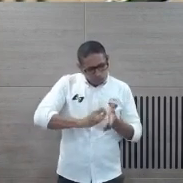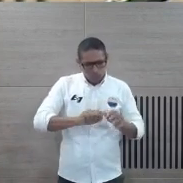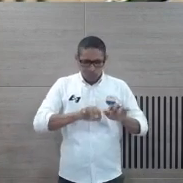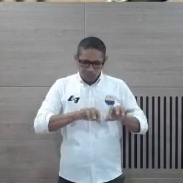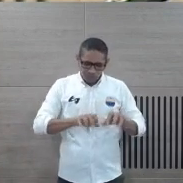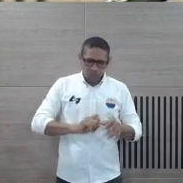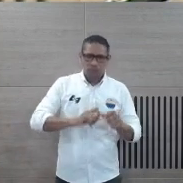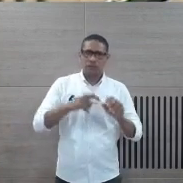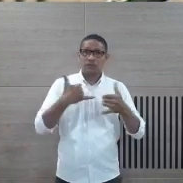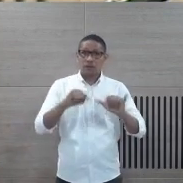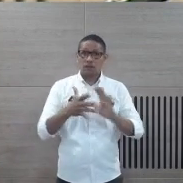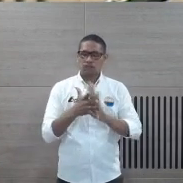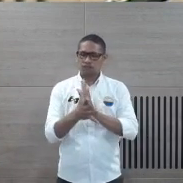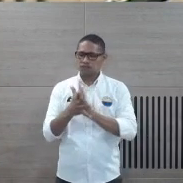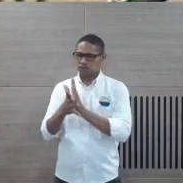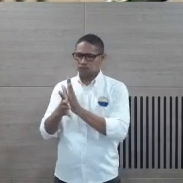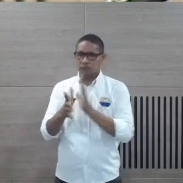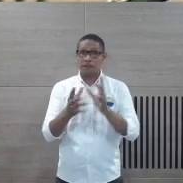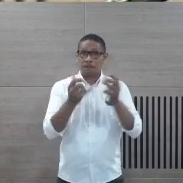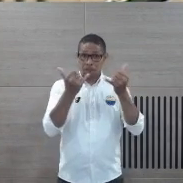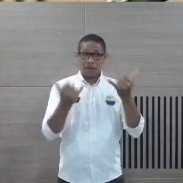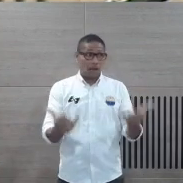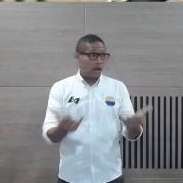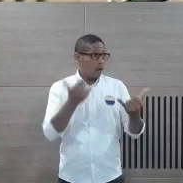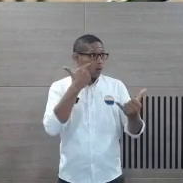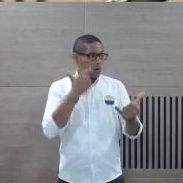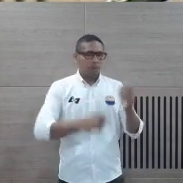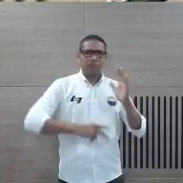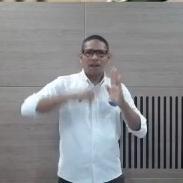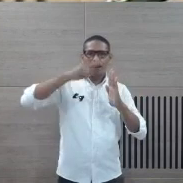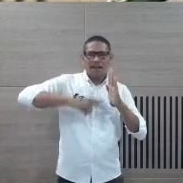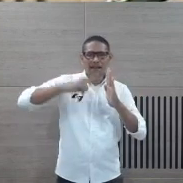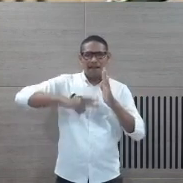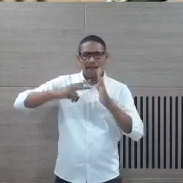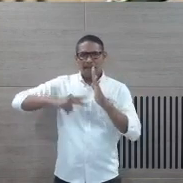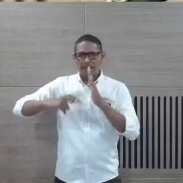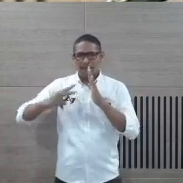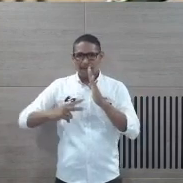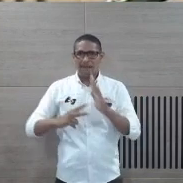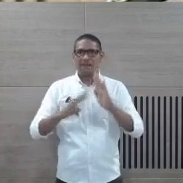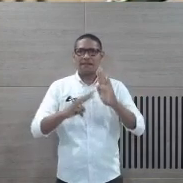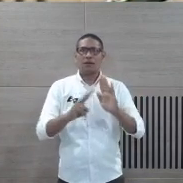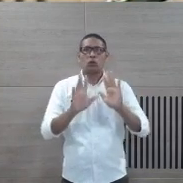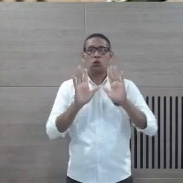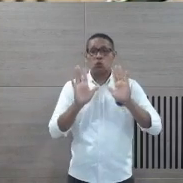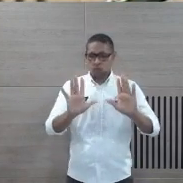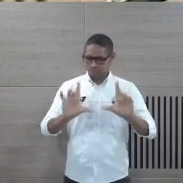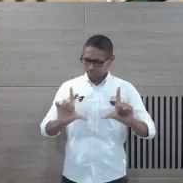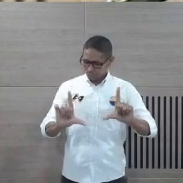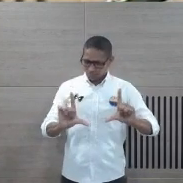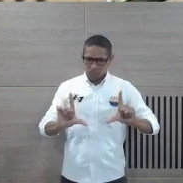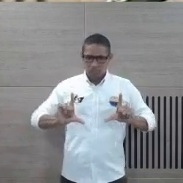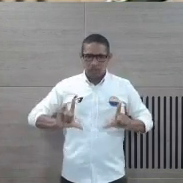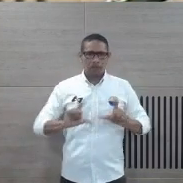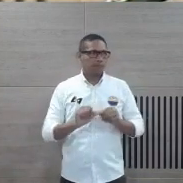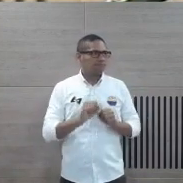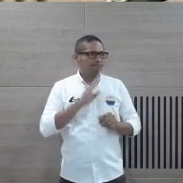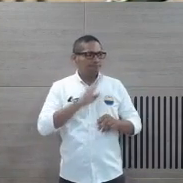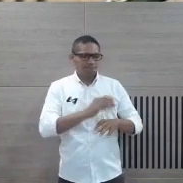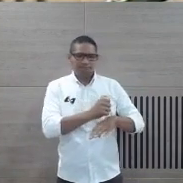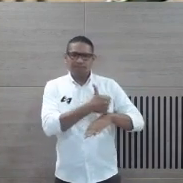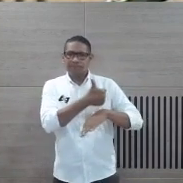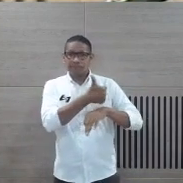A continuación, se da lectura del Acta General de Grado de la modalidad de pregrado, a cargo de la profesional en negocios